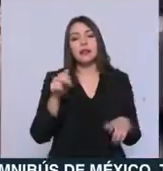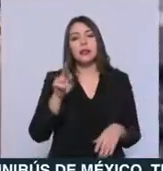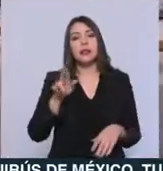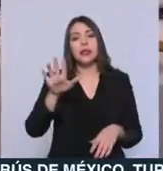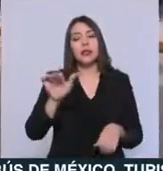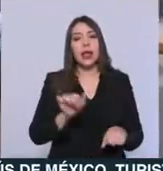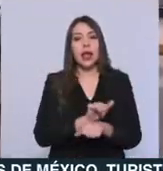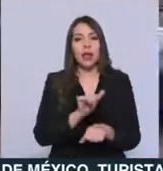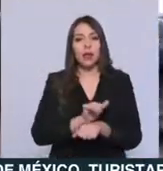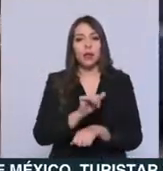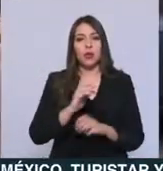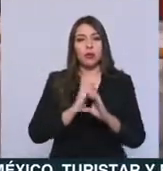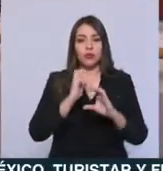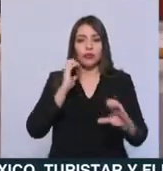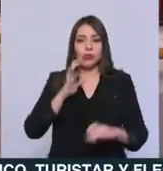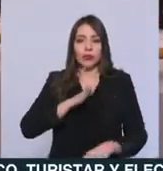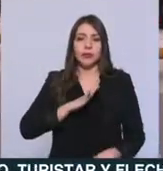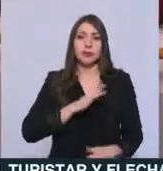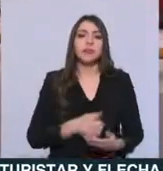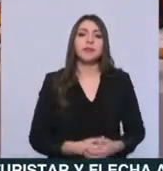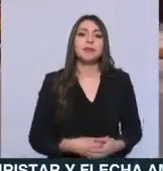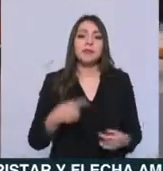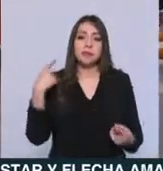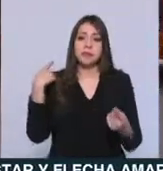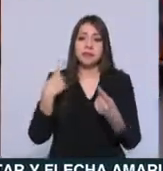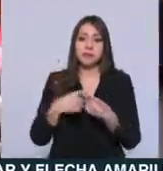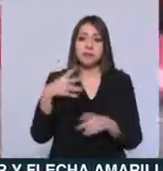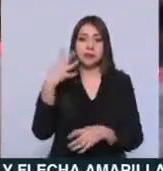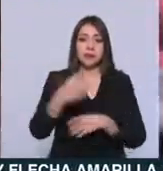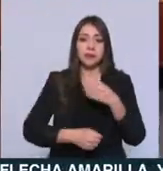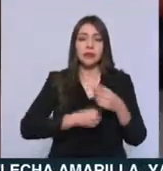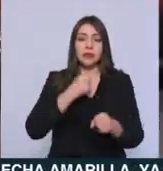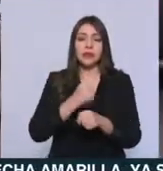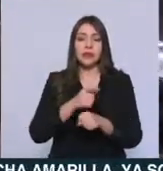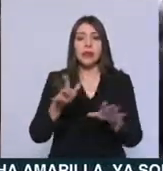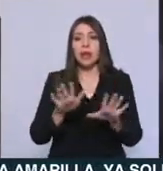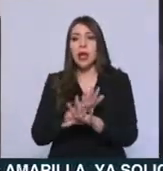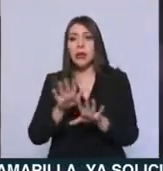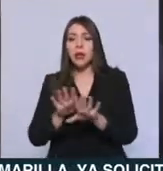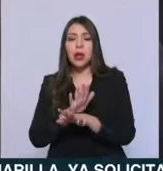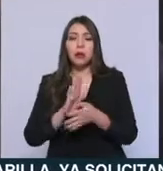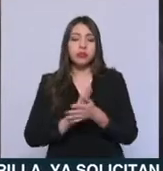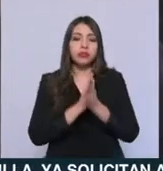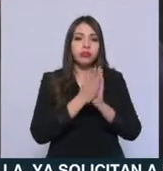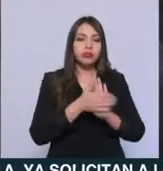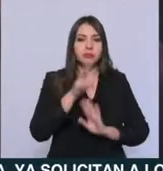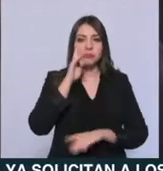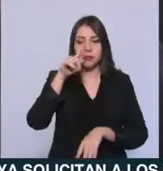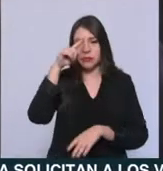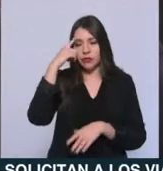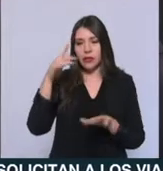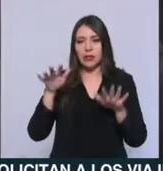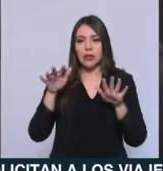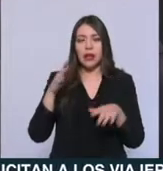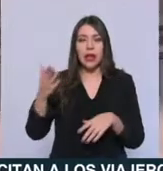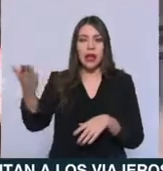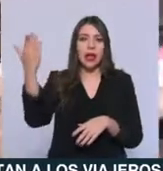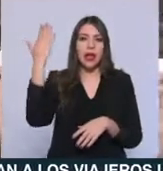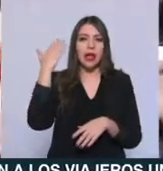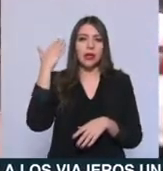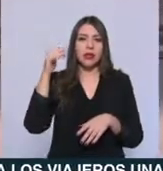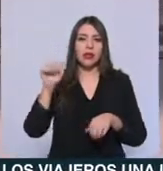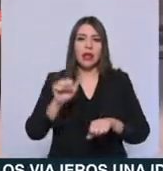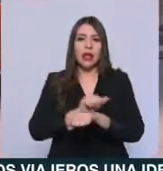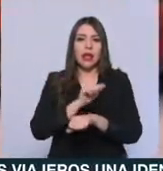lo largo de 14 años, la evolución en el funcionamiento ha sido evidente. Se pasó de los vehículos articulados